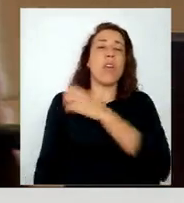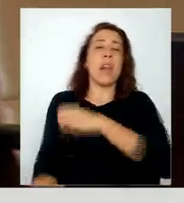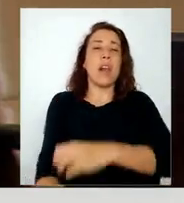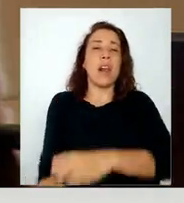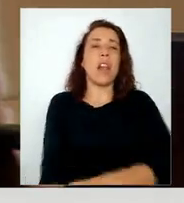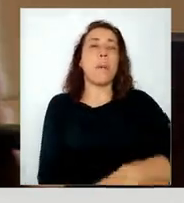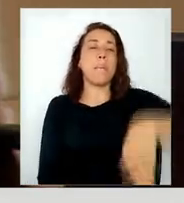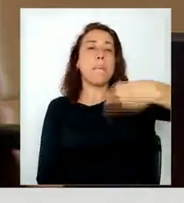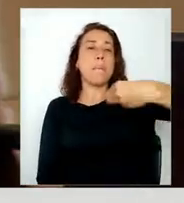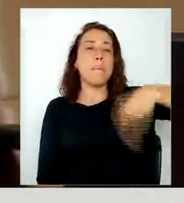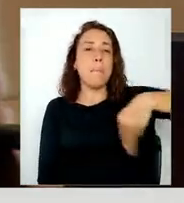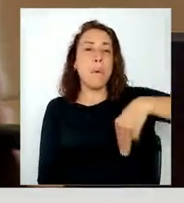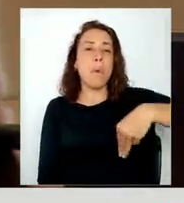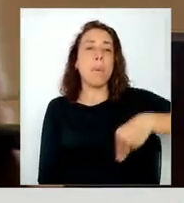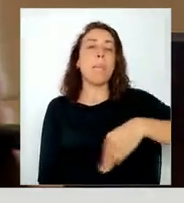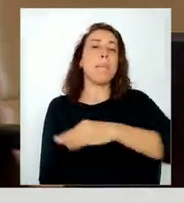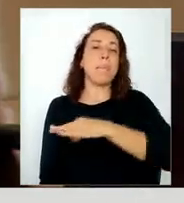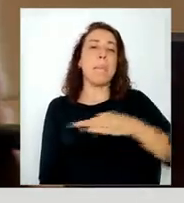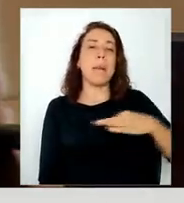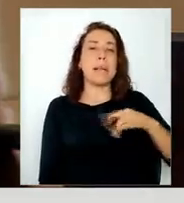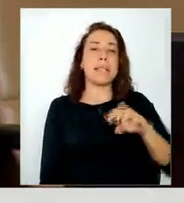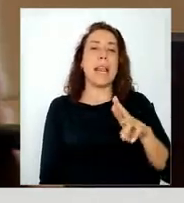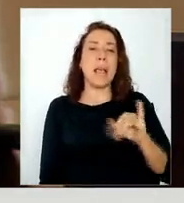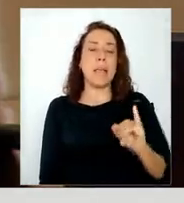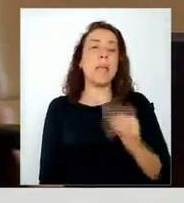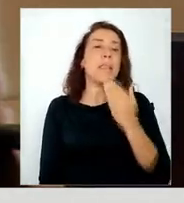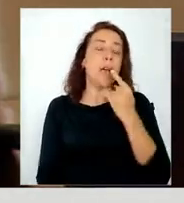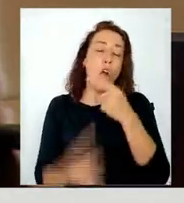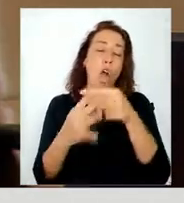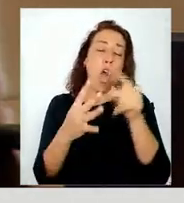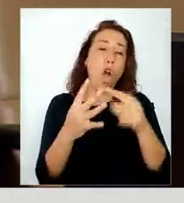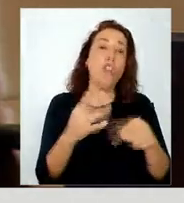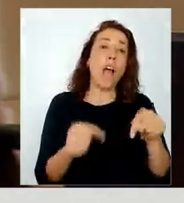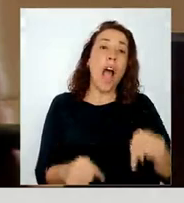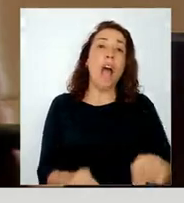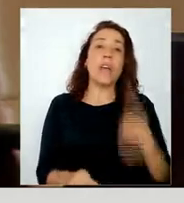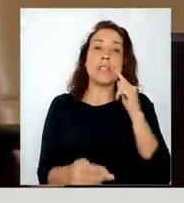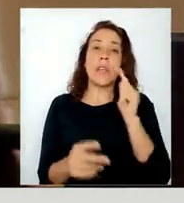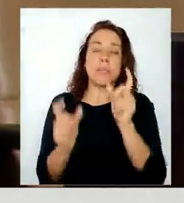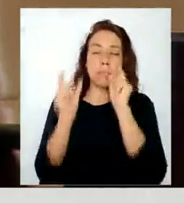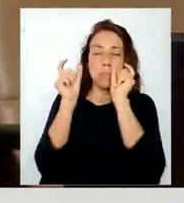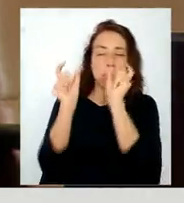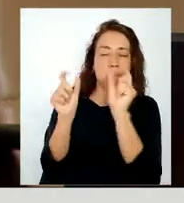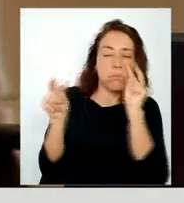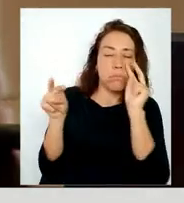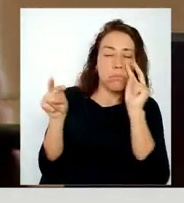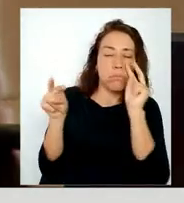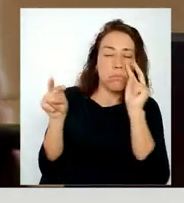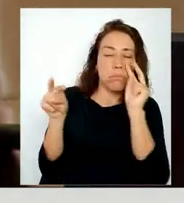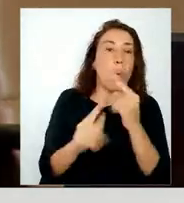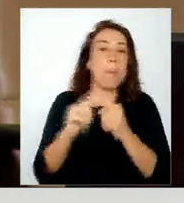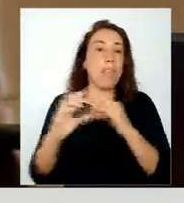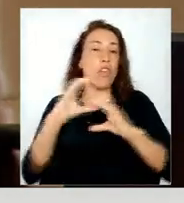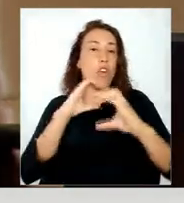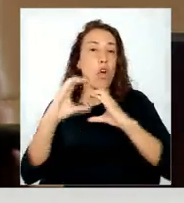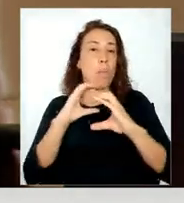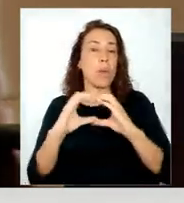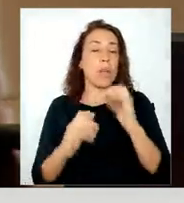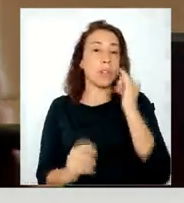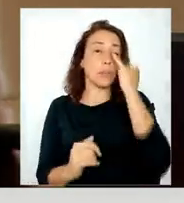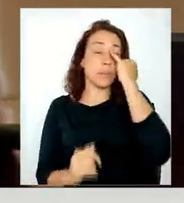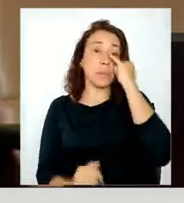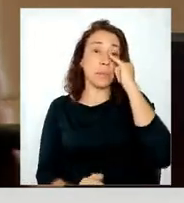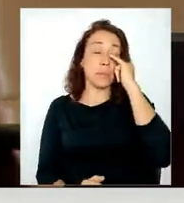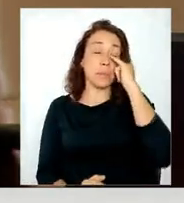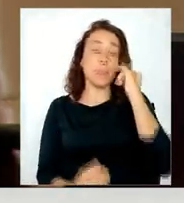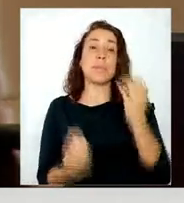ministerios seremis y muchos más hoy están bajo la mira de todos los medios sobre todo por cómo se